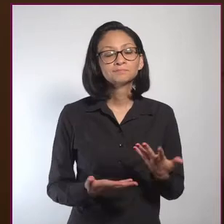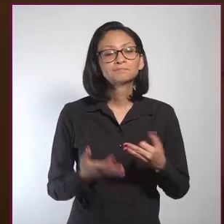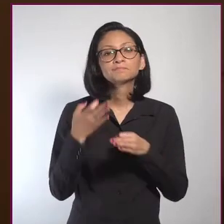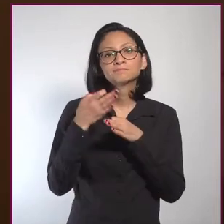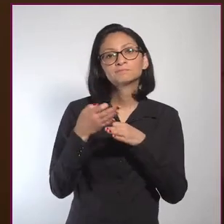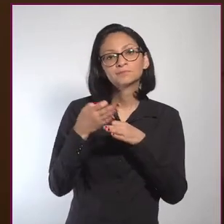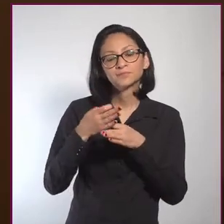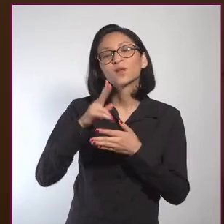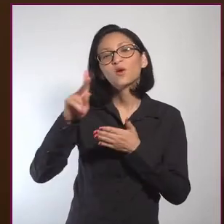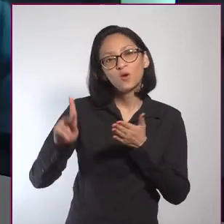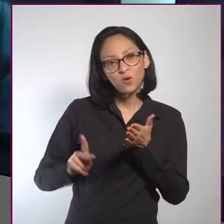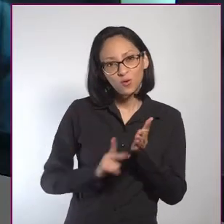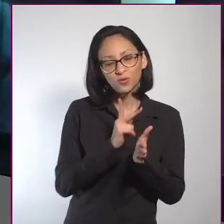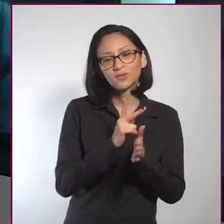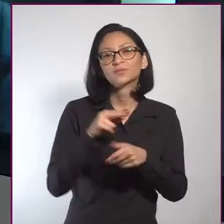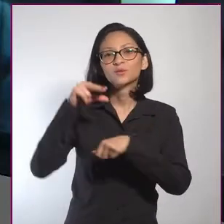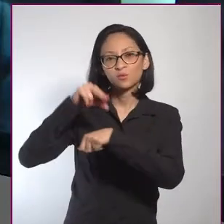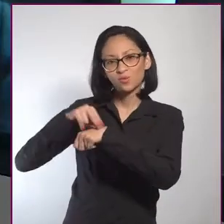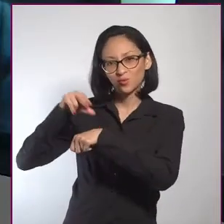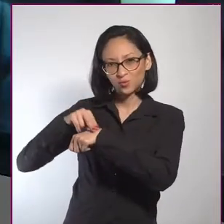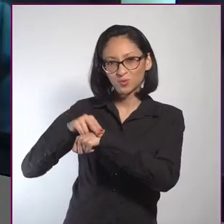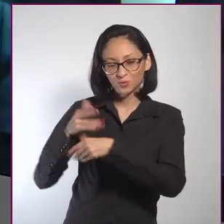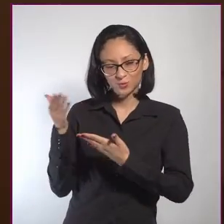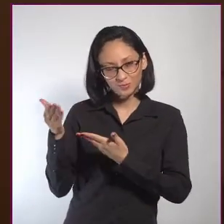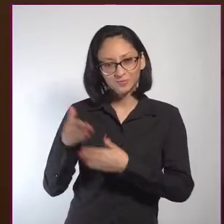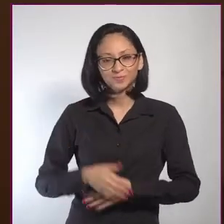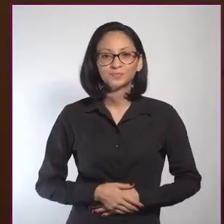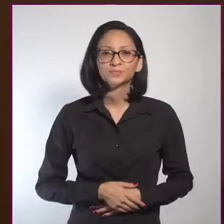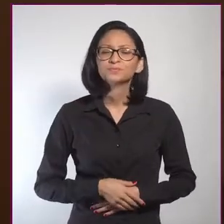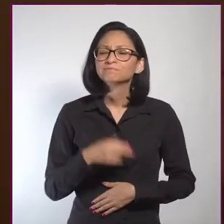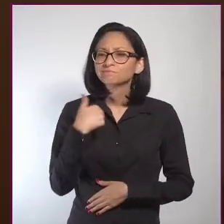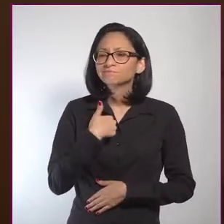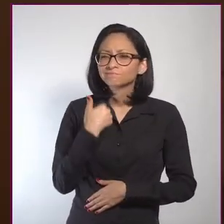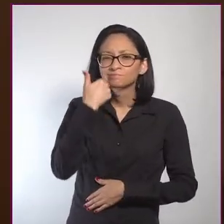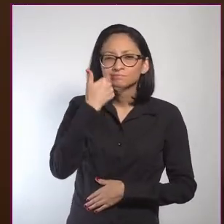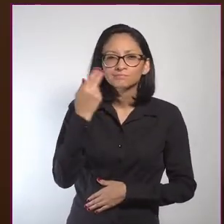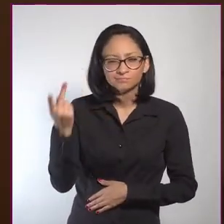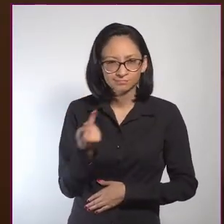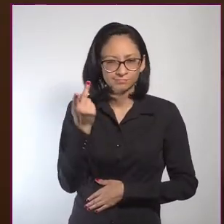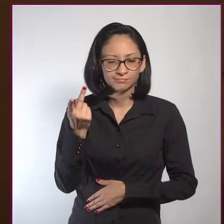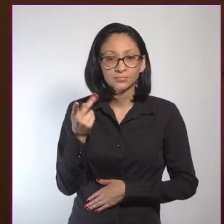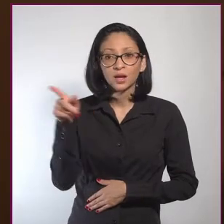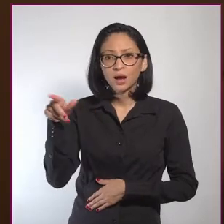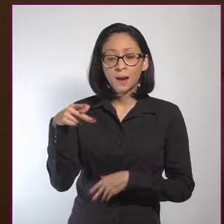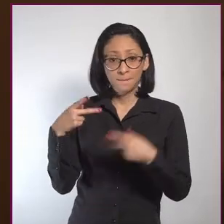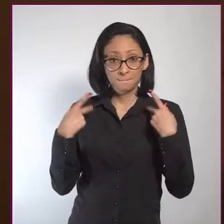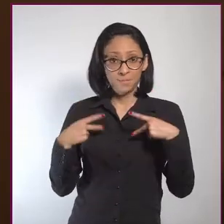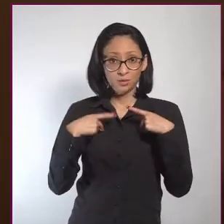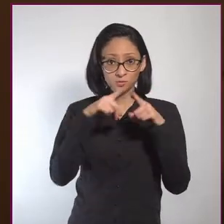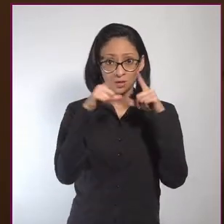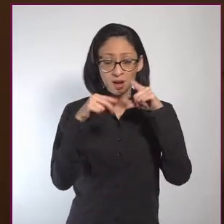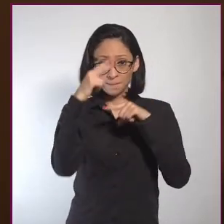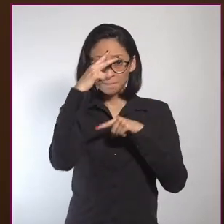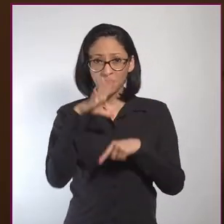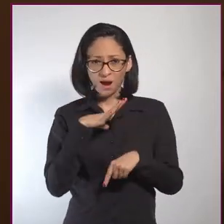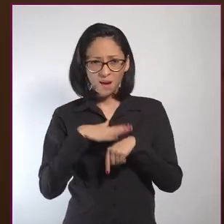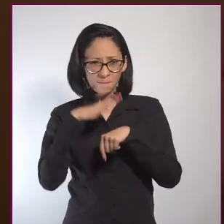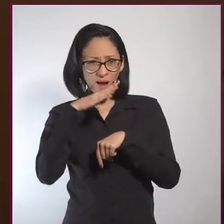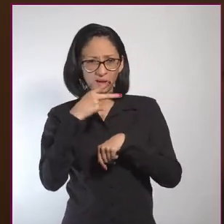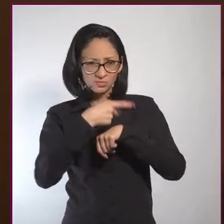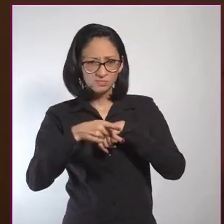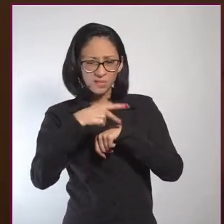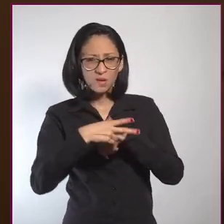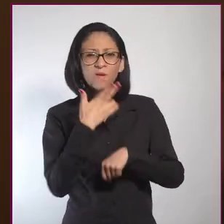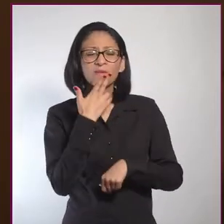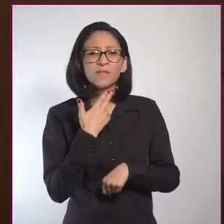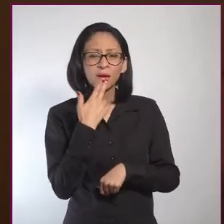Estamos nuevamente con el doctor Carlos Aguilar Salinas. Doctor, ¿los mexicanos tenemos más riesgo de tener diabetes que otras poblaciones